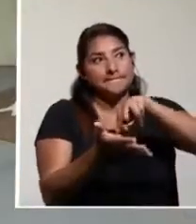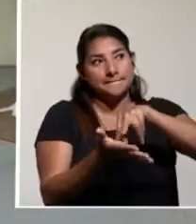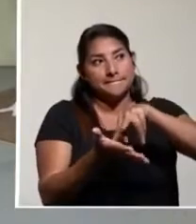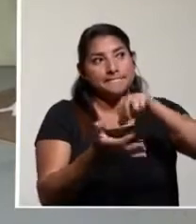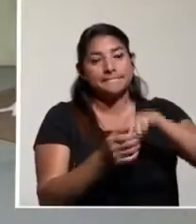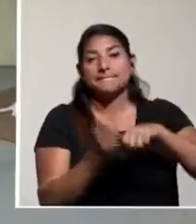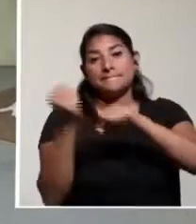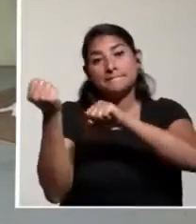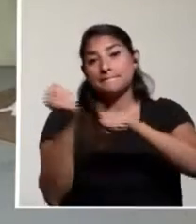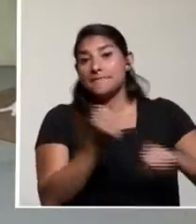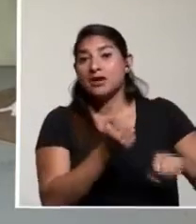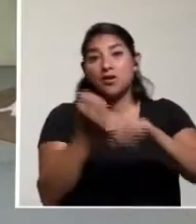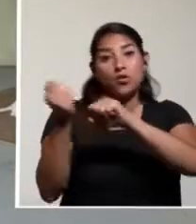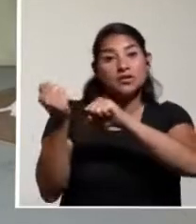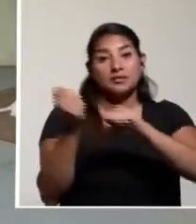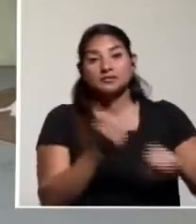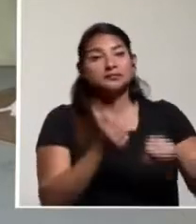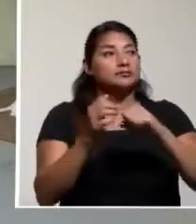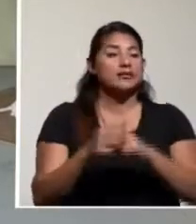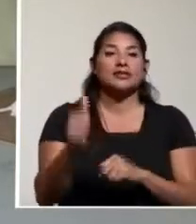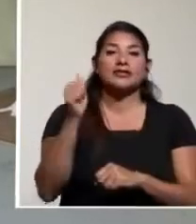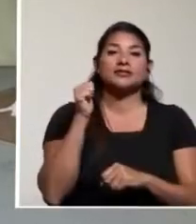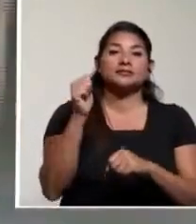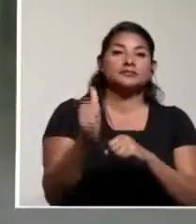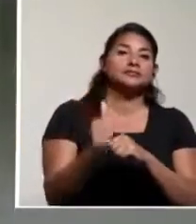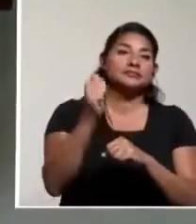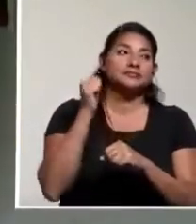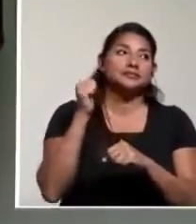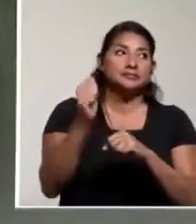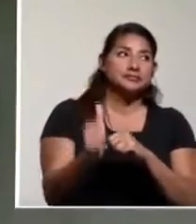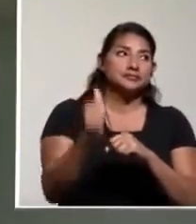Eso. Y atrás.